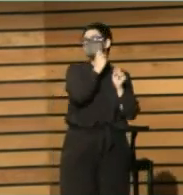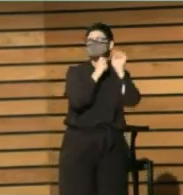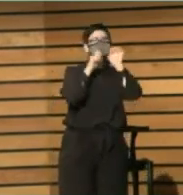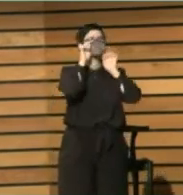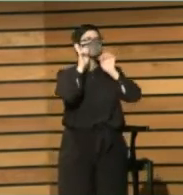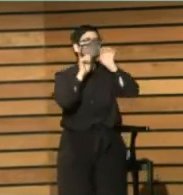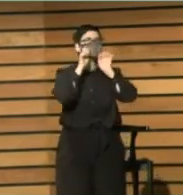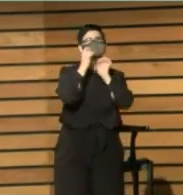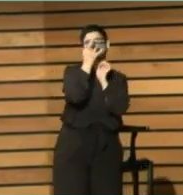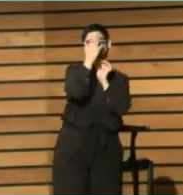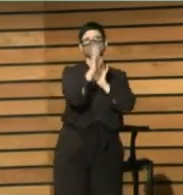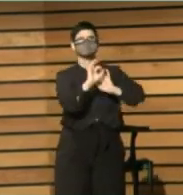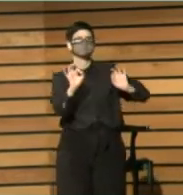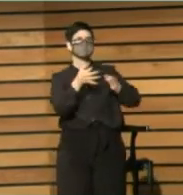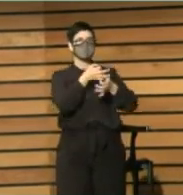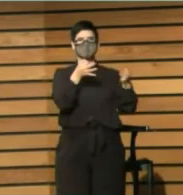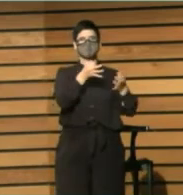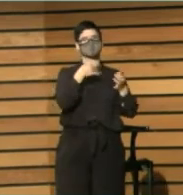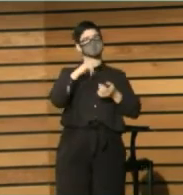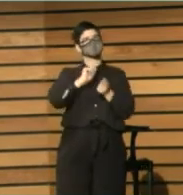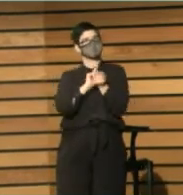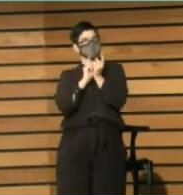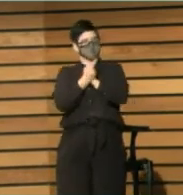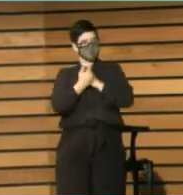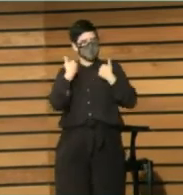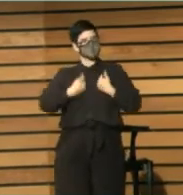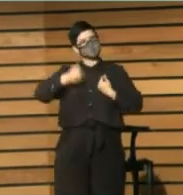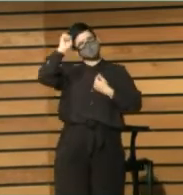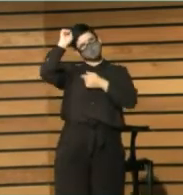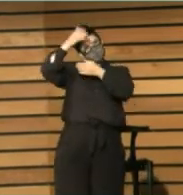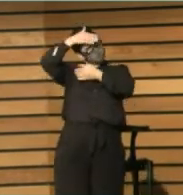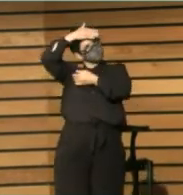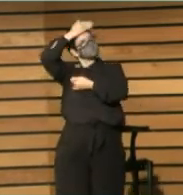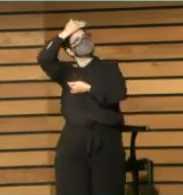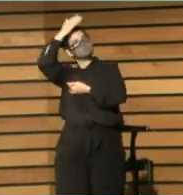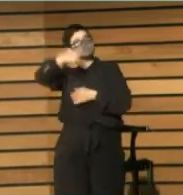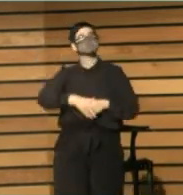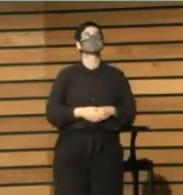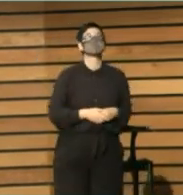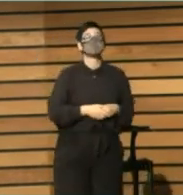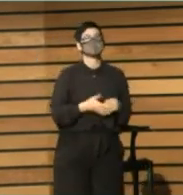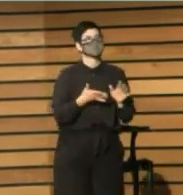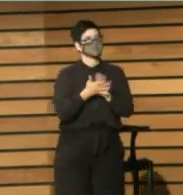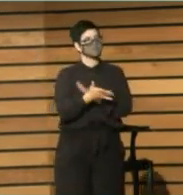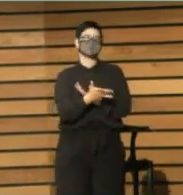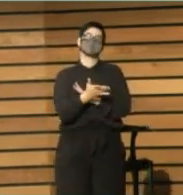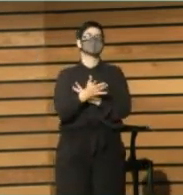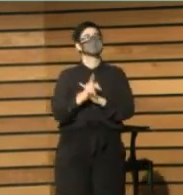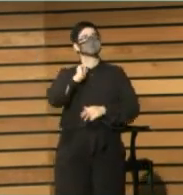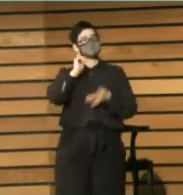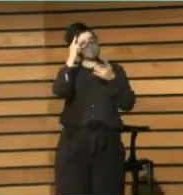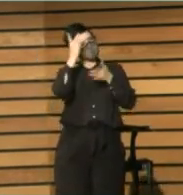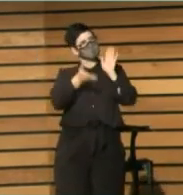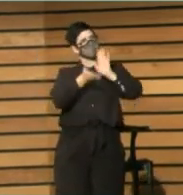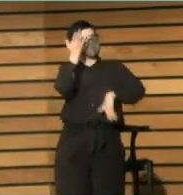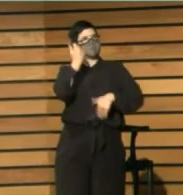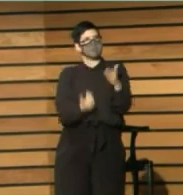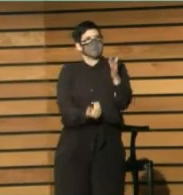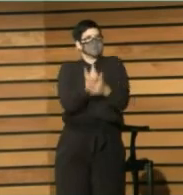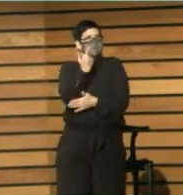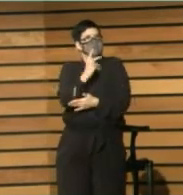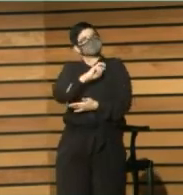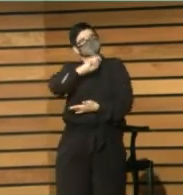otro, con su peinado a lo Amadeo y a tener por eso otra fortuna. Al atardecer, cuando